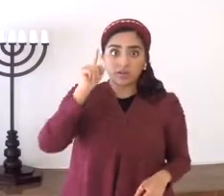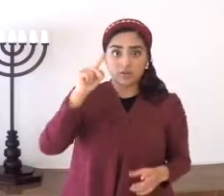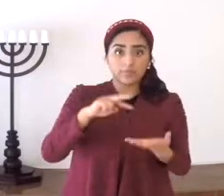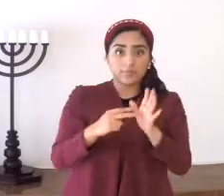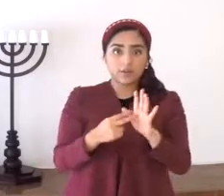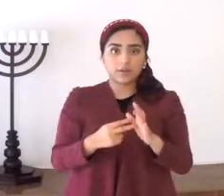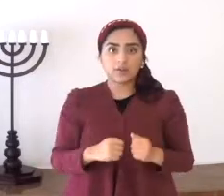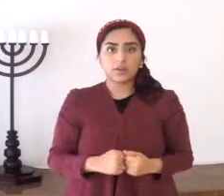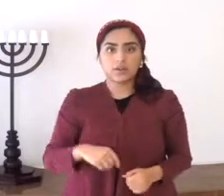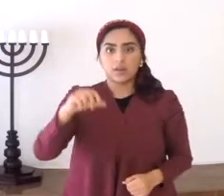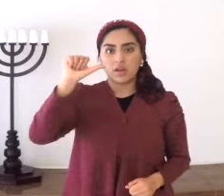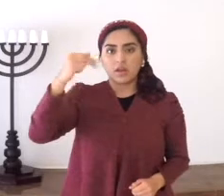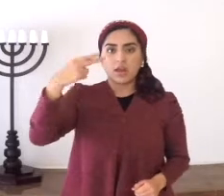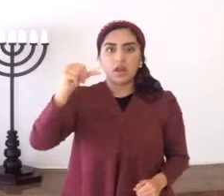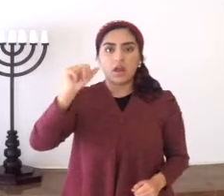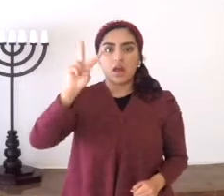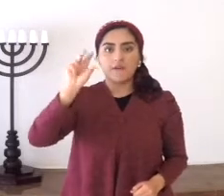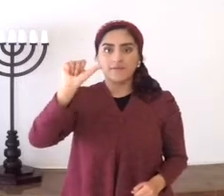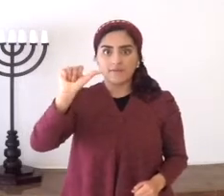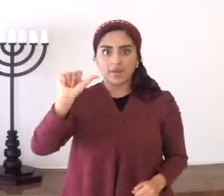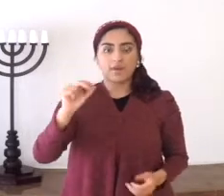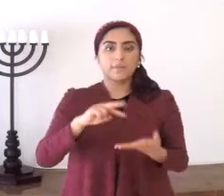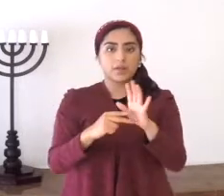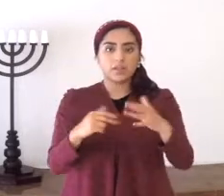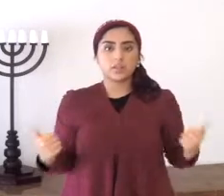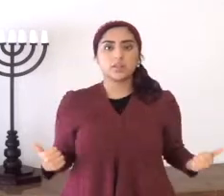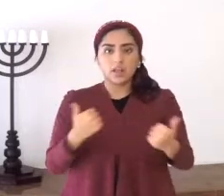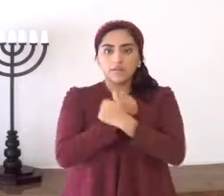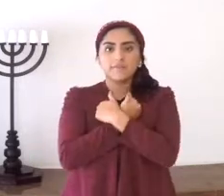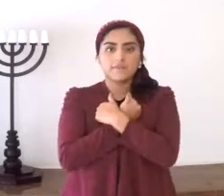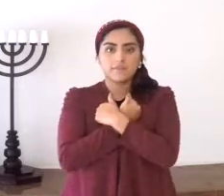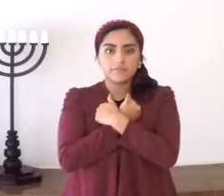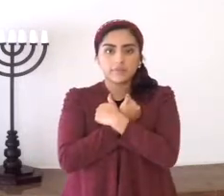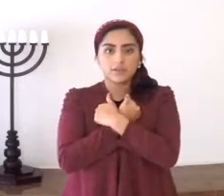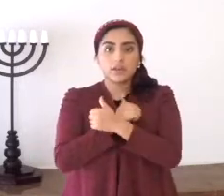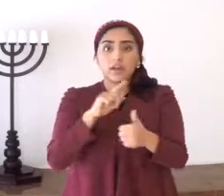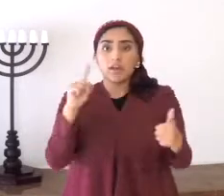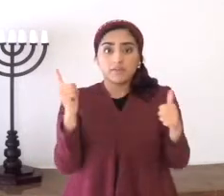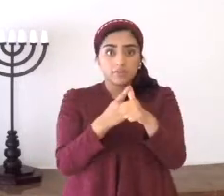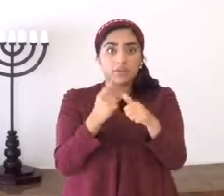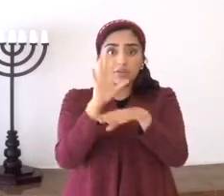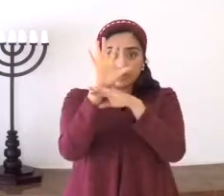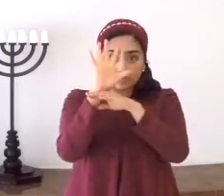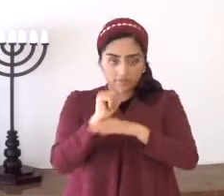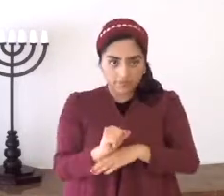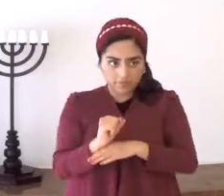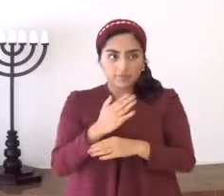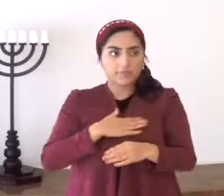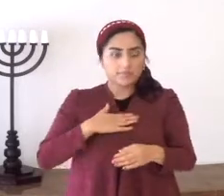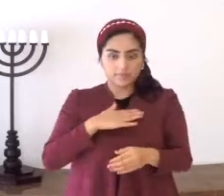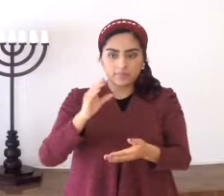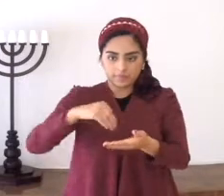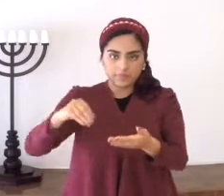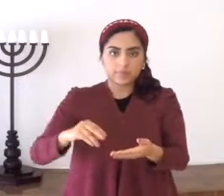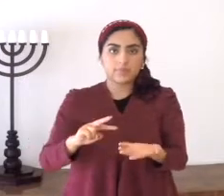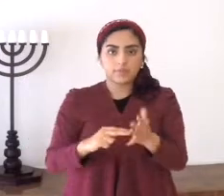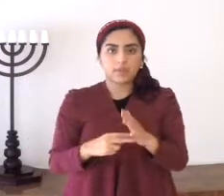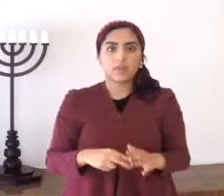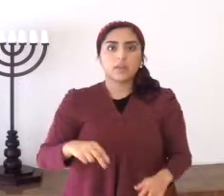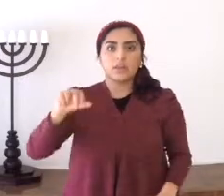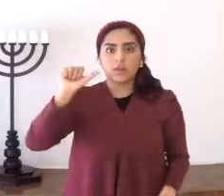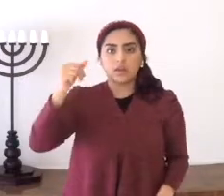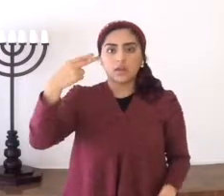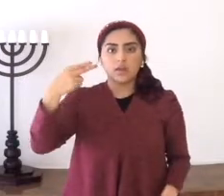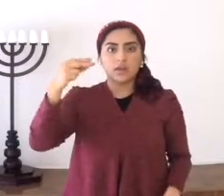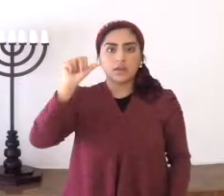El primer atributo de Elohim es Ahabá, el amor. El